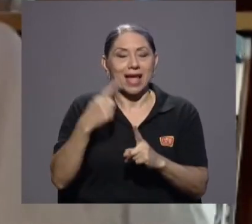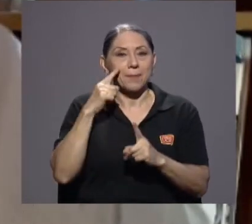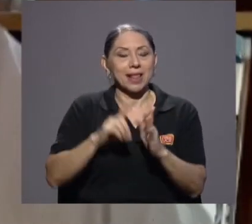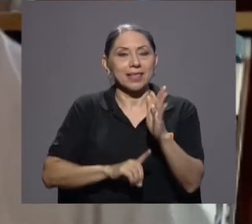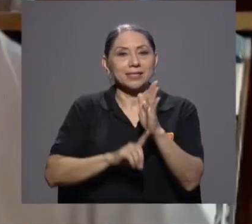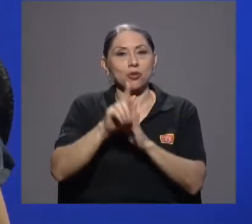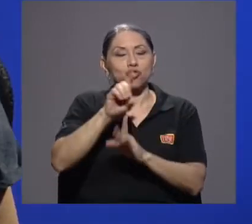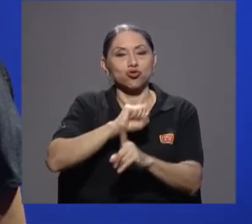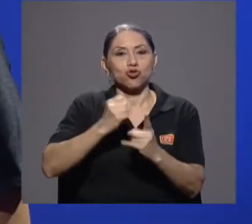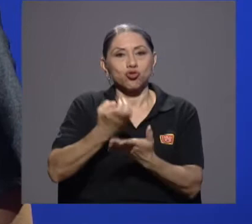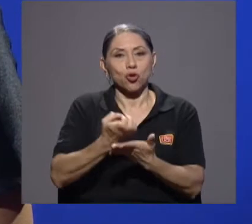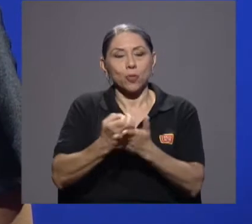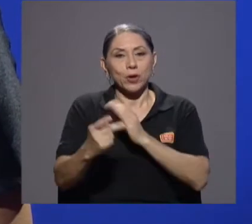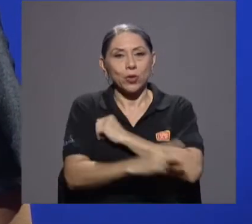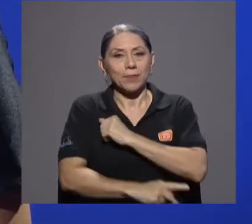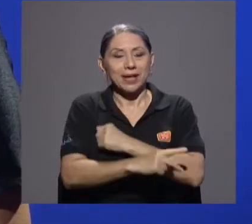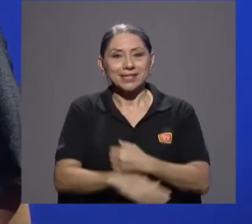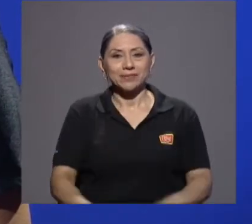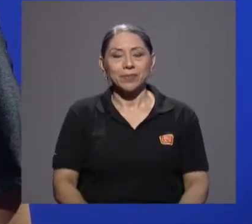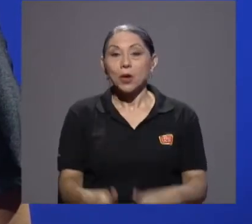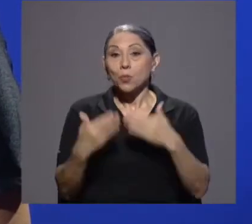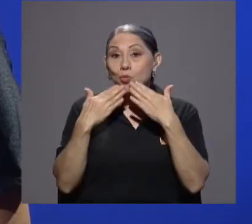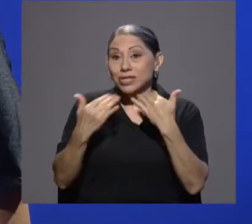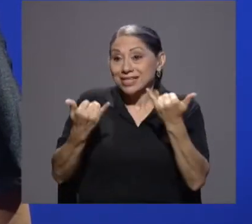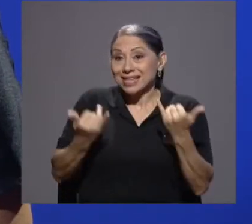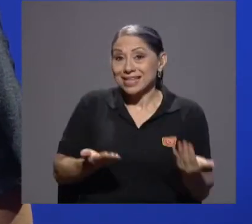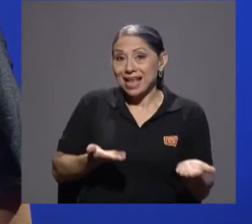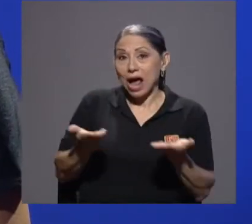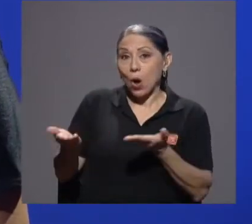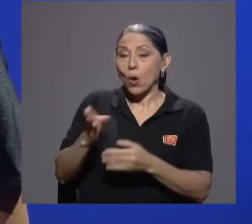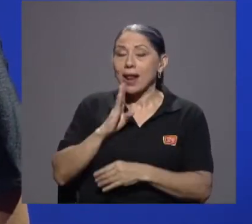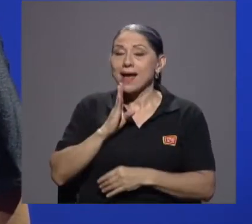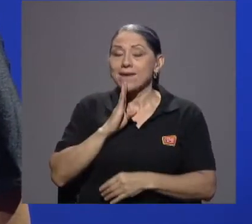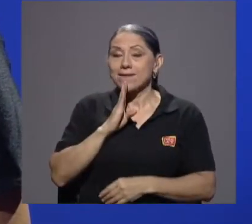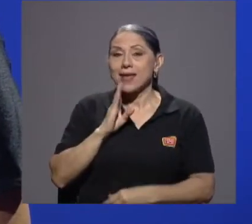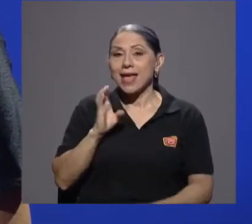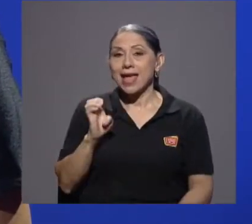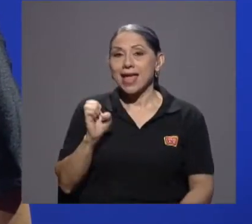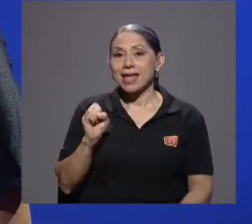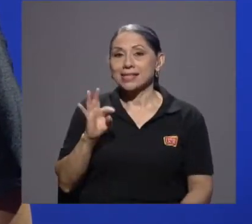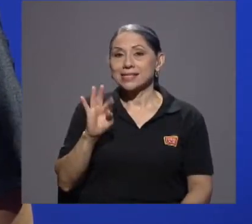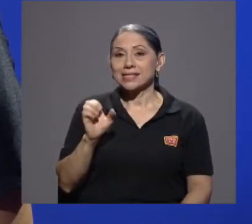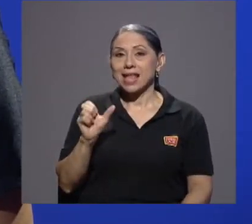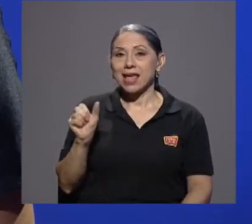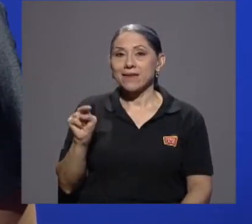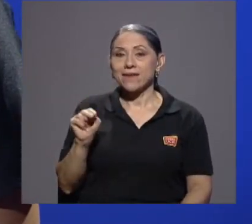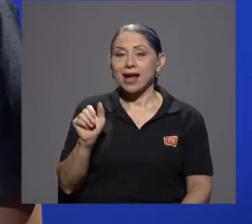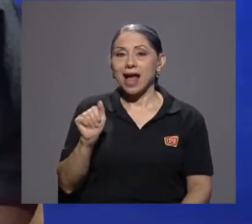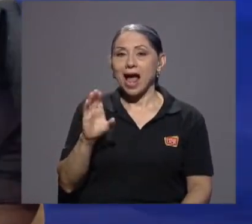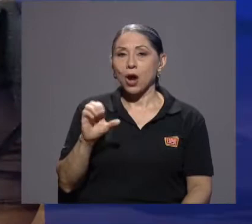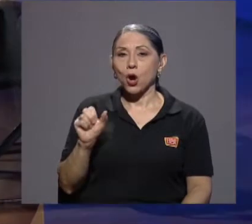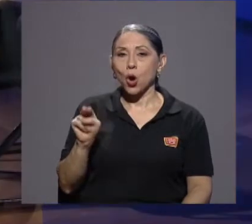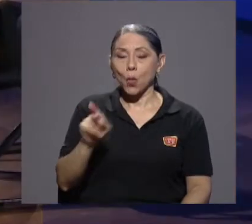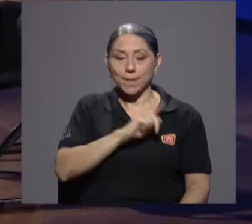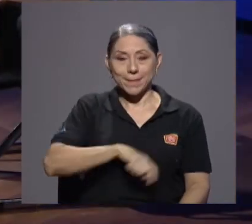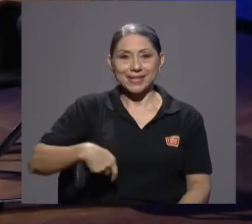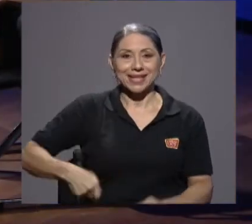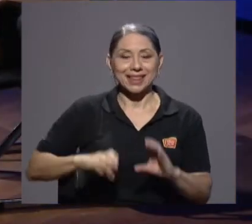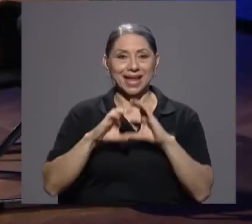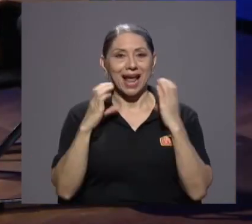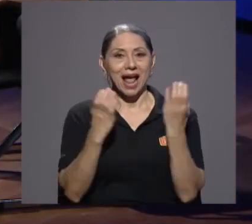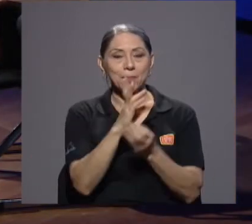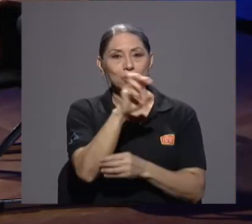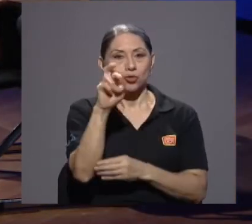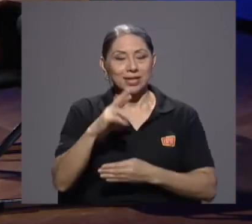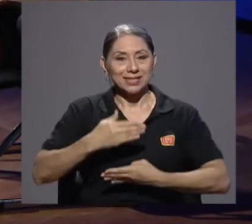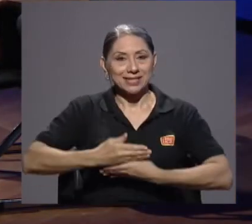socioeconómico del país. Muchas gracias, don Olman. Cedo la palabra entonces a don Esteban Acón Rojas, quien es presidente de la Cámara Costarricense